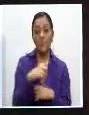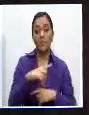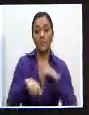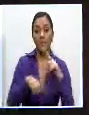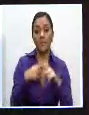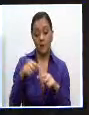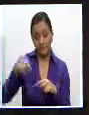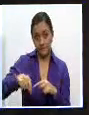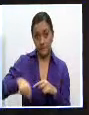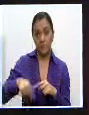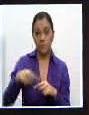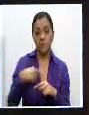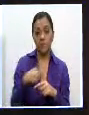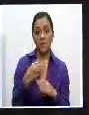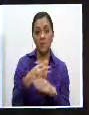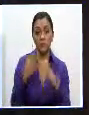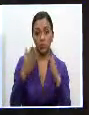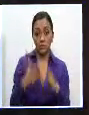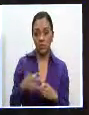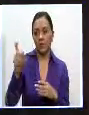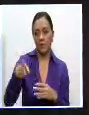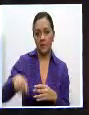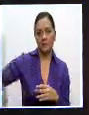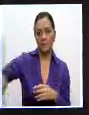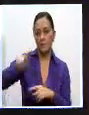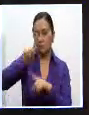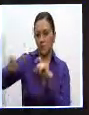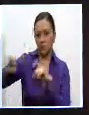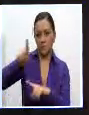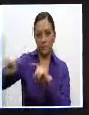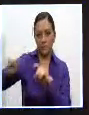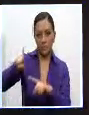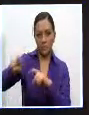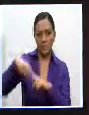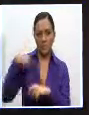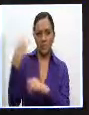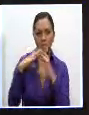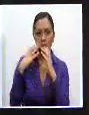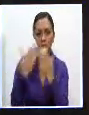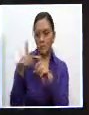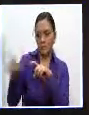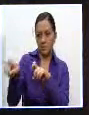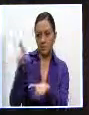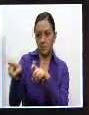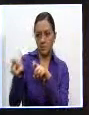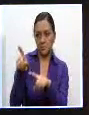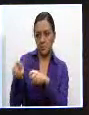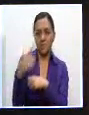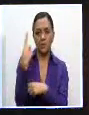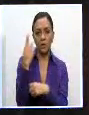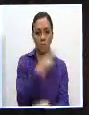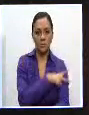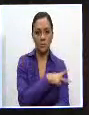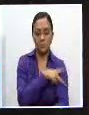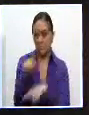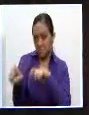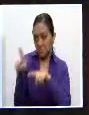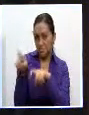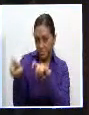en las cuales estos funcionarios deben someterse a las preguntas de los miembros de los once vocales de la